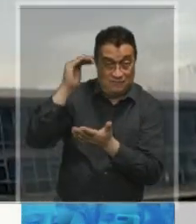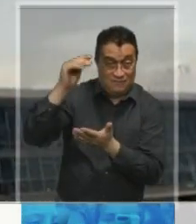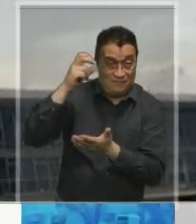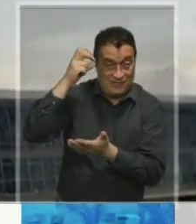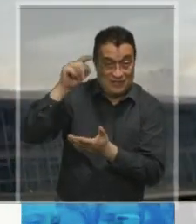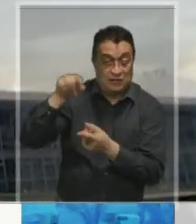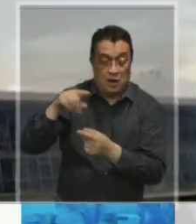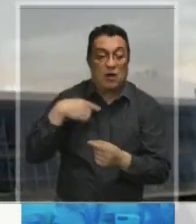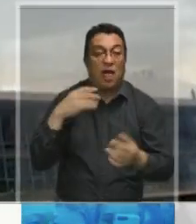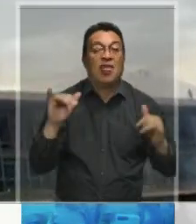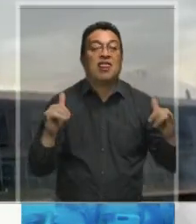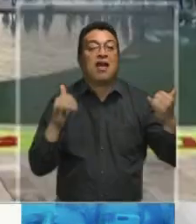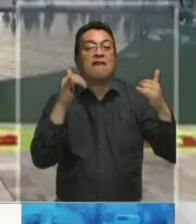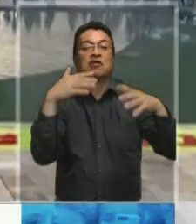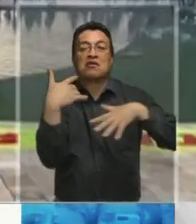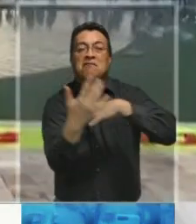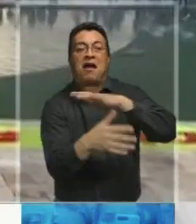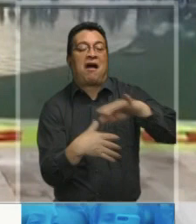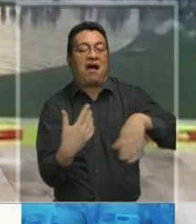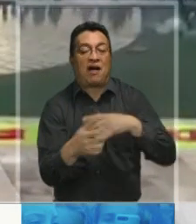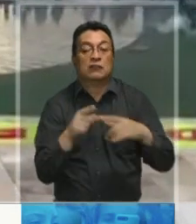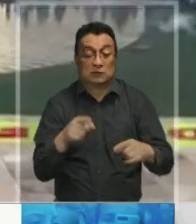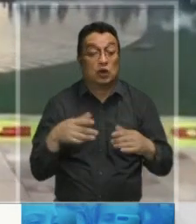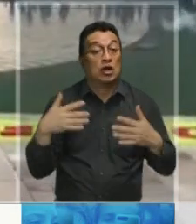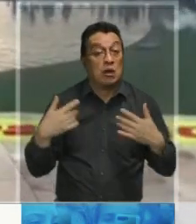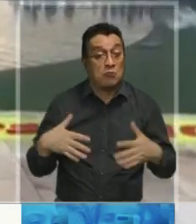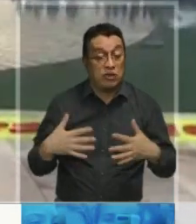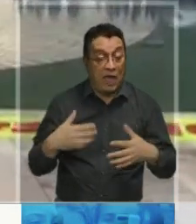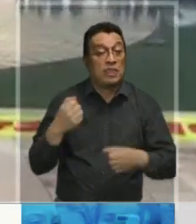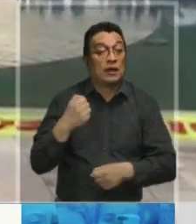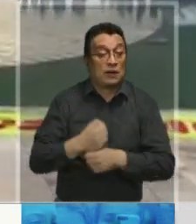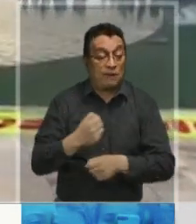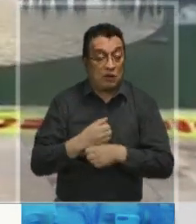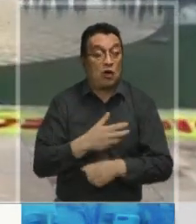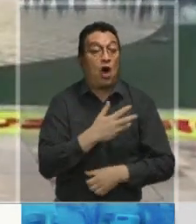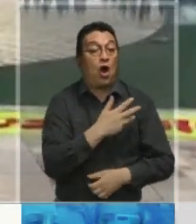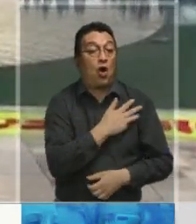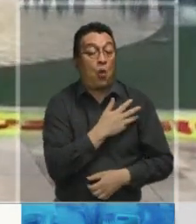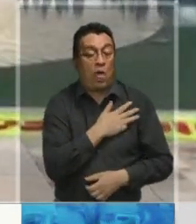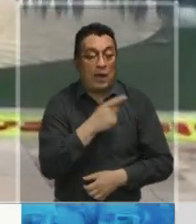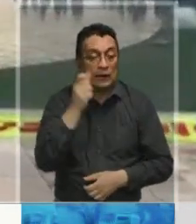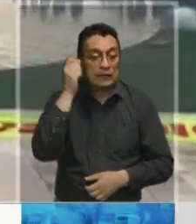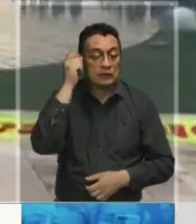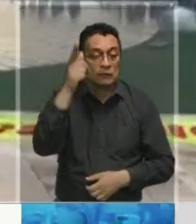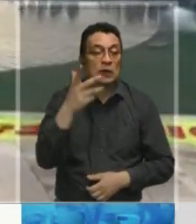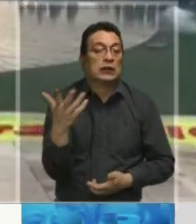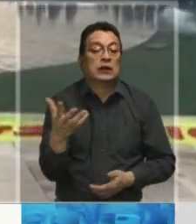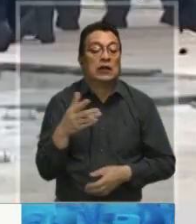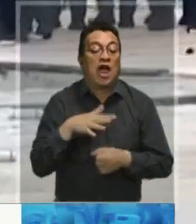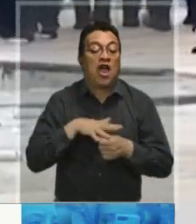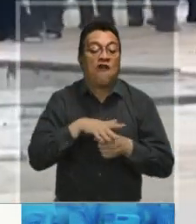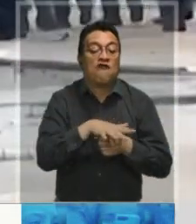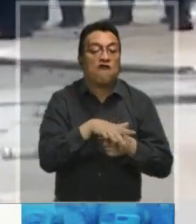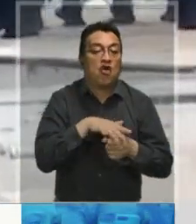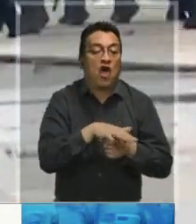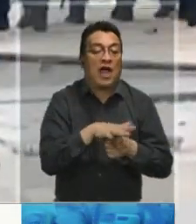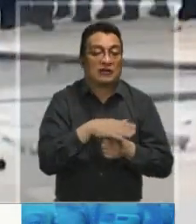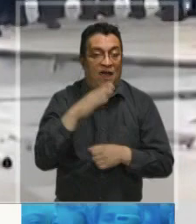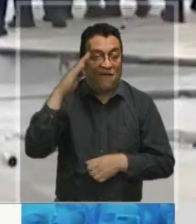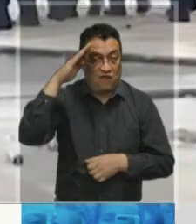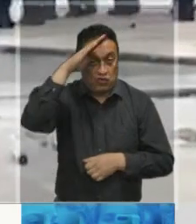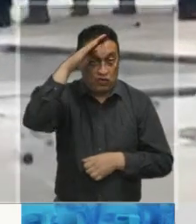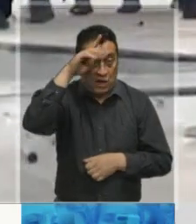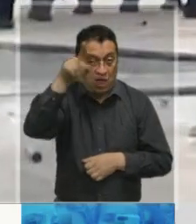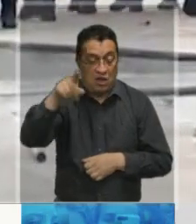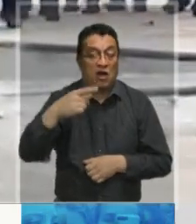lo que ocurrió acá. Y por lo tanto aquí hay un desafío muy importante para Lula da Silva, y es saber cuánta influencia tiene Jair Bolsonaro en sus Fuerzas Armadas.